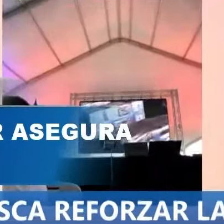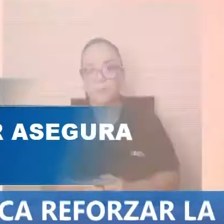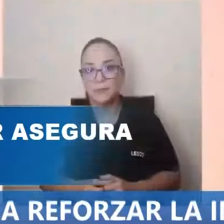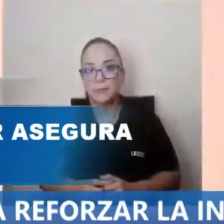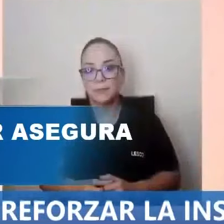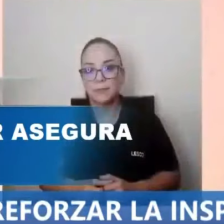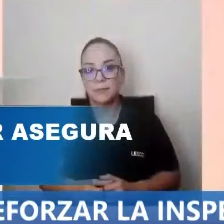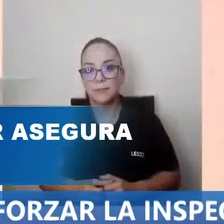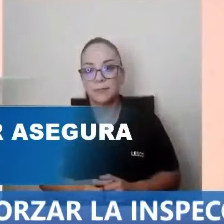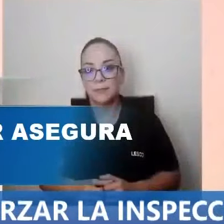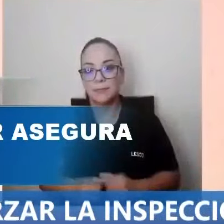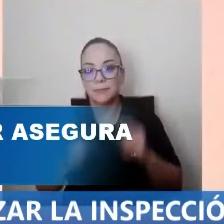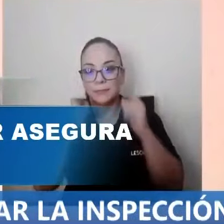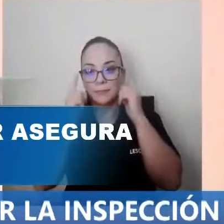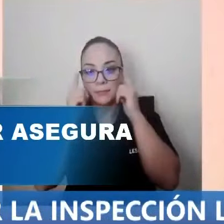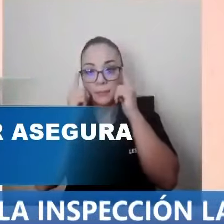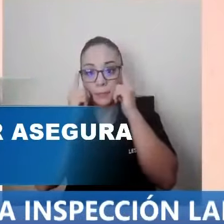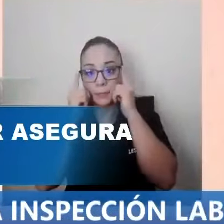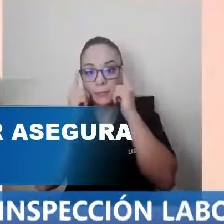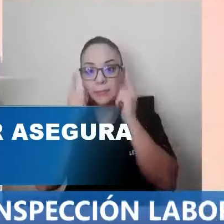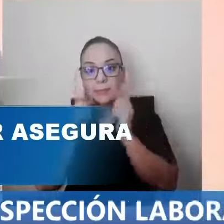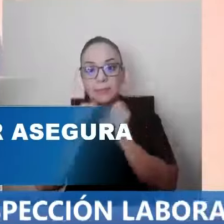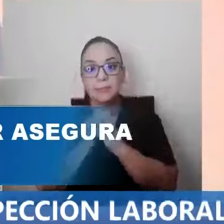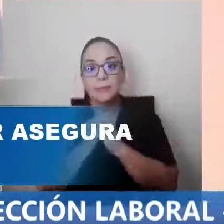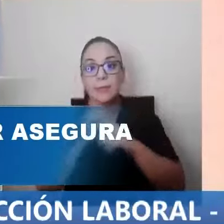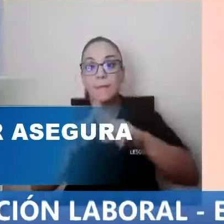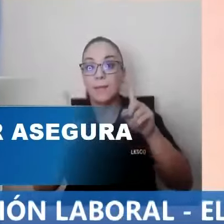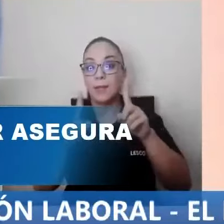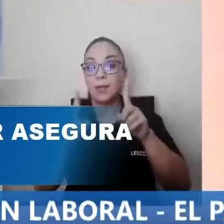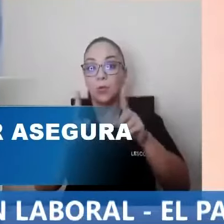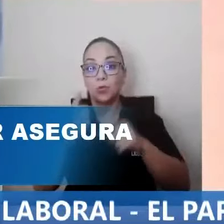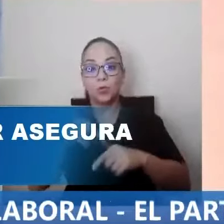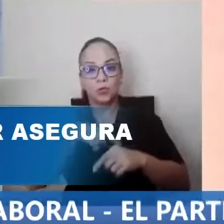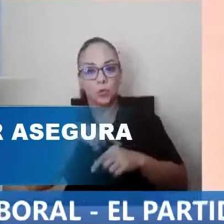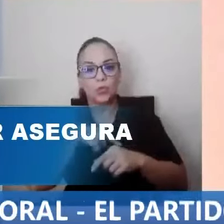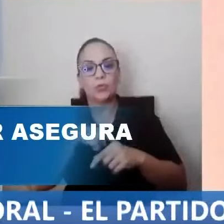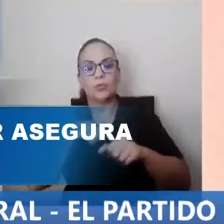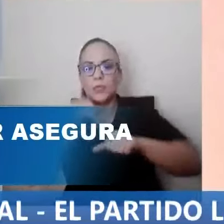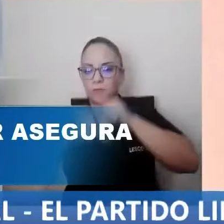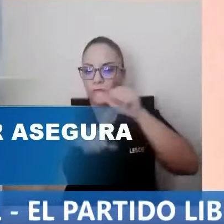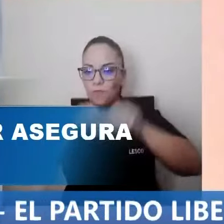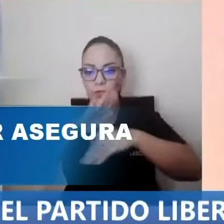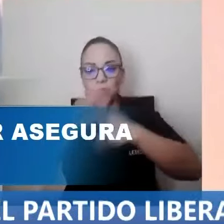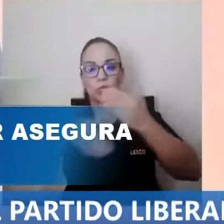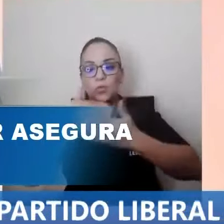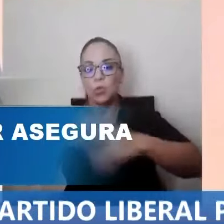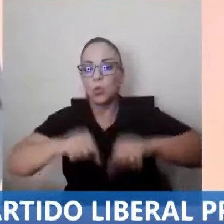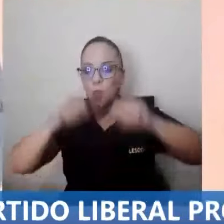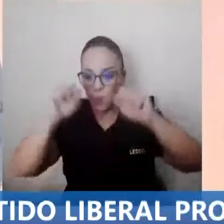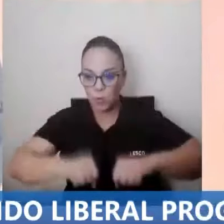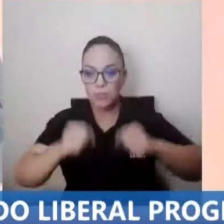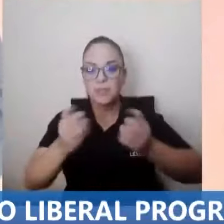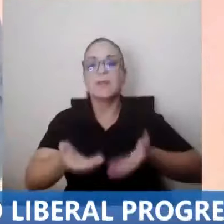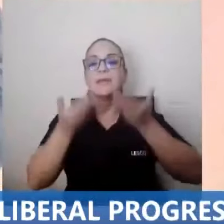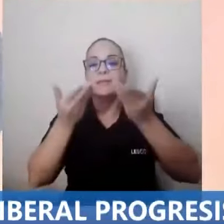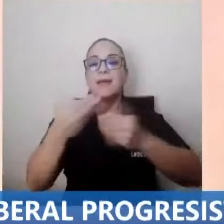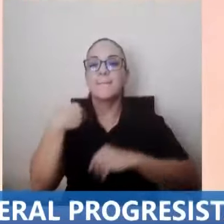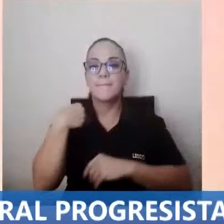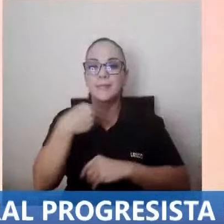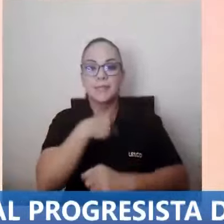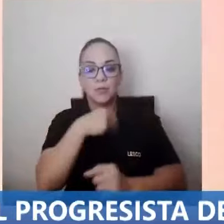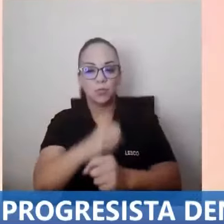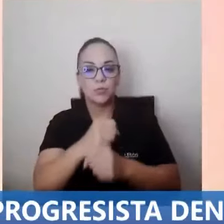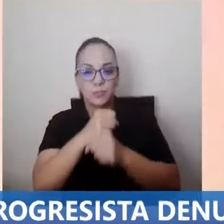eso significa que estamos haciendo el esfuerzo posible para darle al Ministerio de